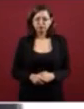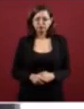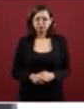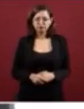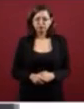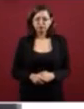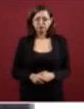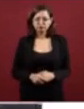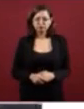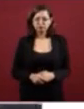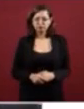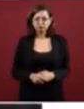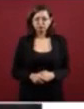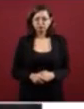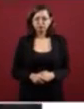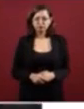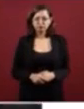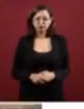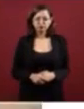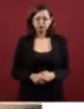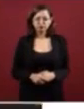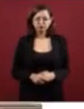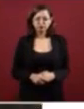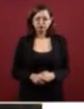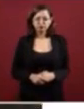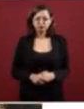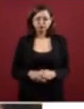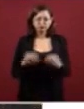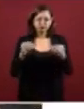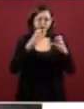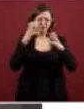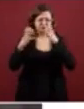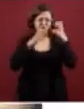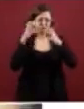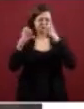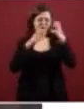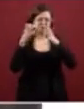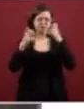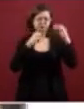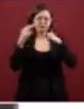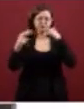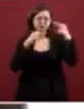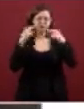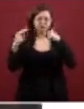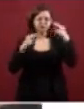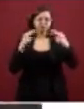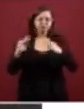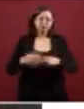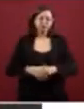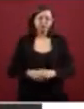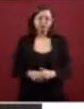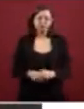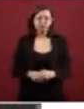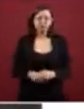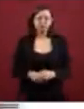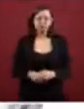Tranquilo, señora. Muéstrame las manos, muéstrame las manos. Ven, hermano. Enseña tus manos,